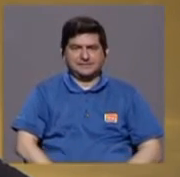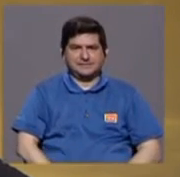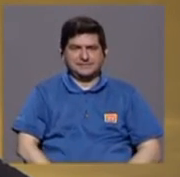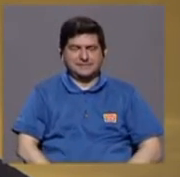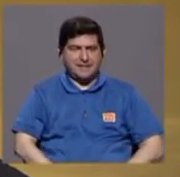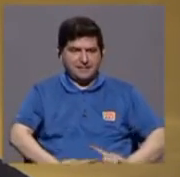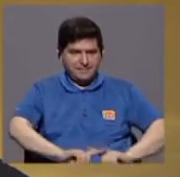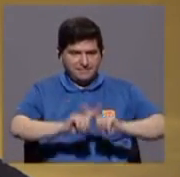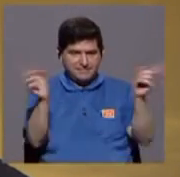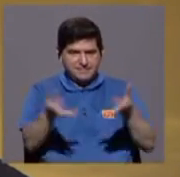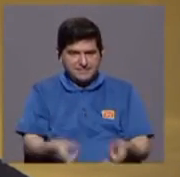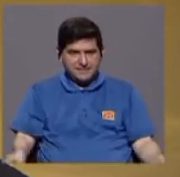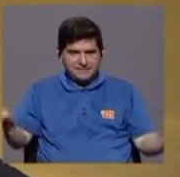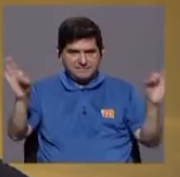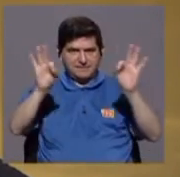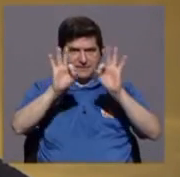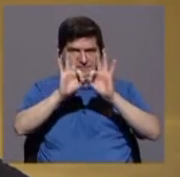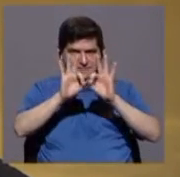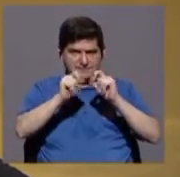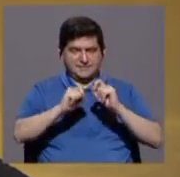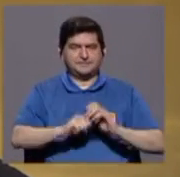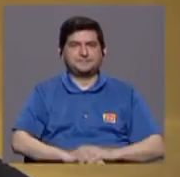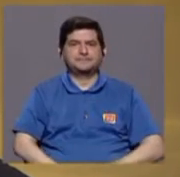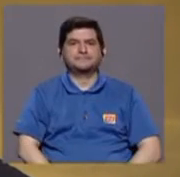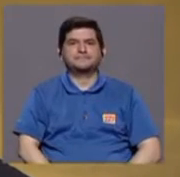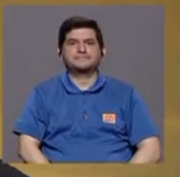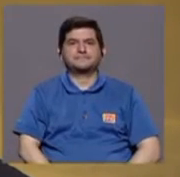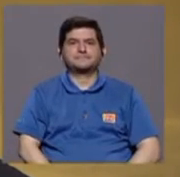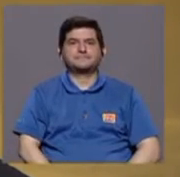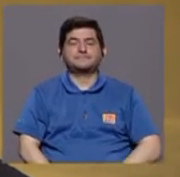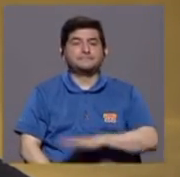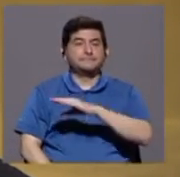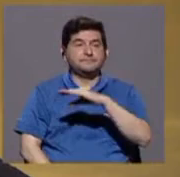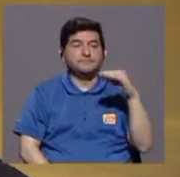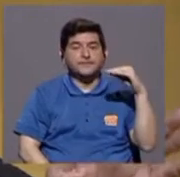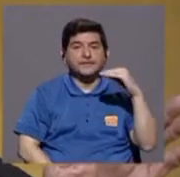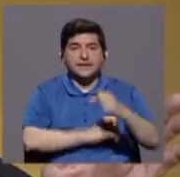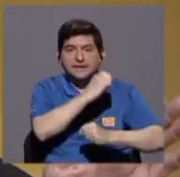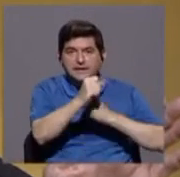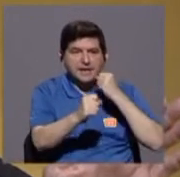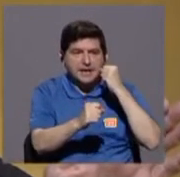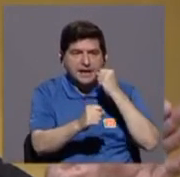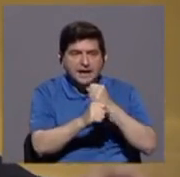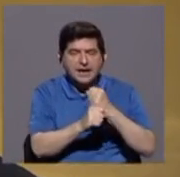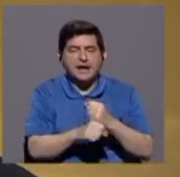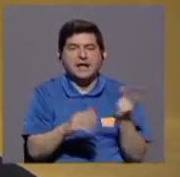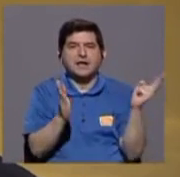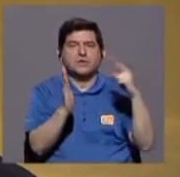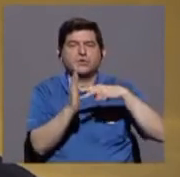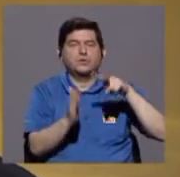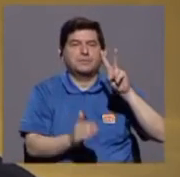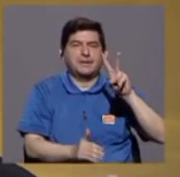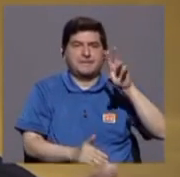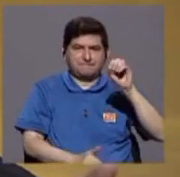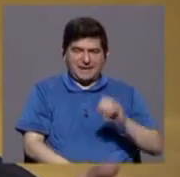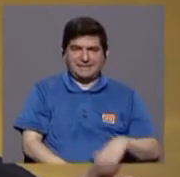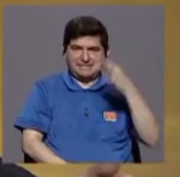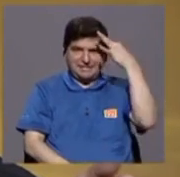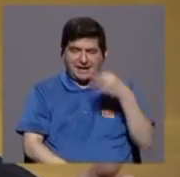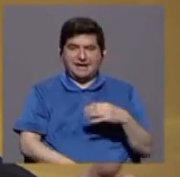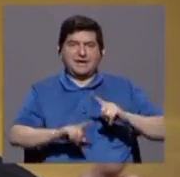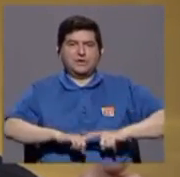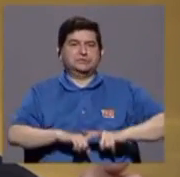hay una diferencia importante y el año en 2020 me parece que